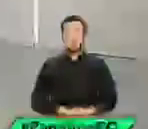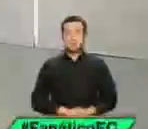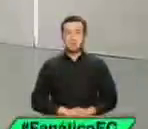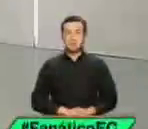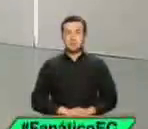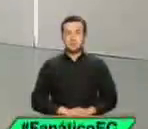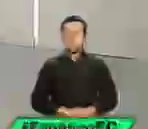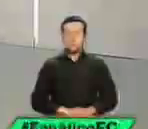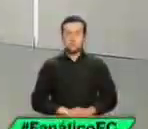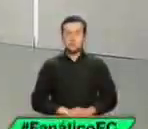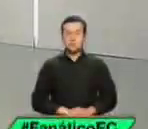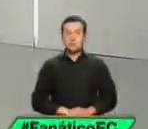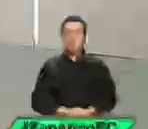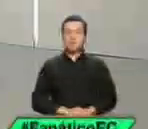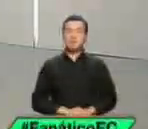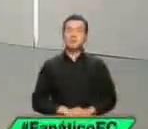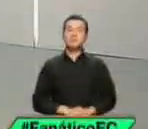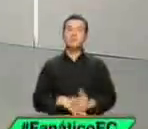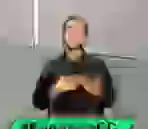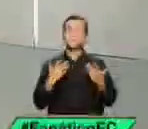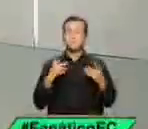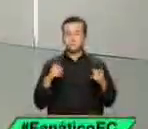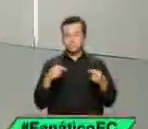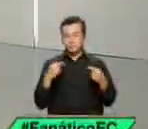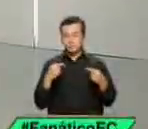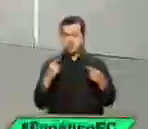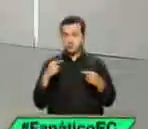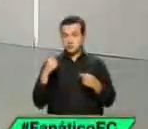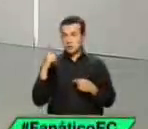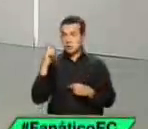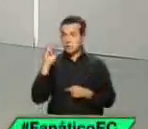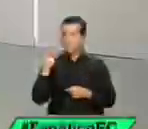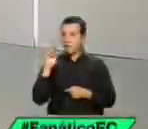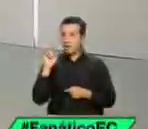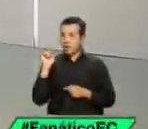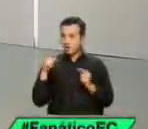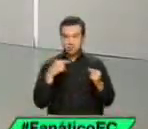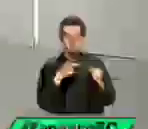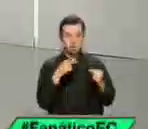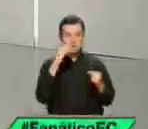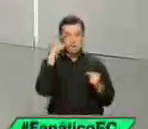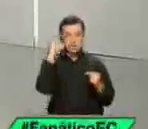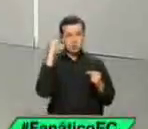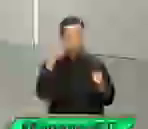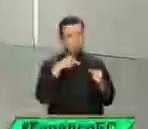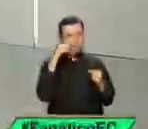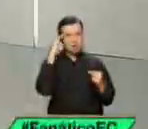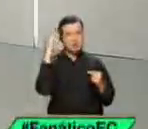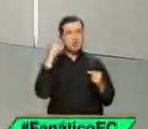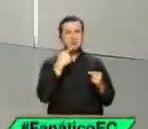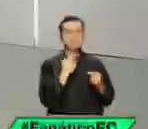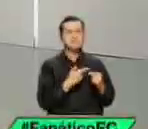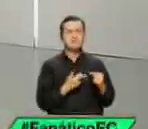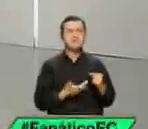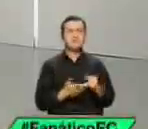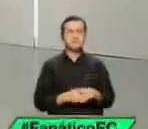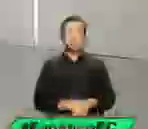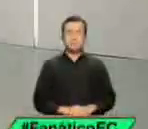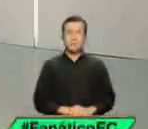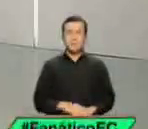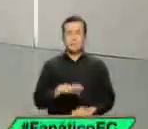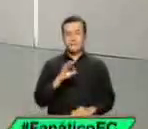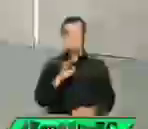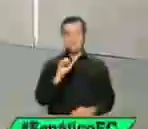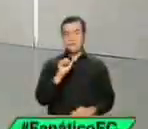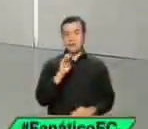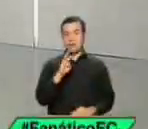Y ahora, ¿qué dice en la tienda rival del puntero y líder del torneo en su segunda etapa? Me refiero al Club Deportivo El Nacional. Eduardo Favaro